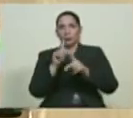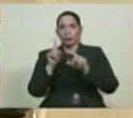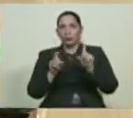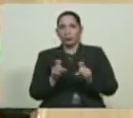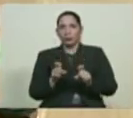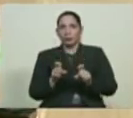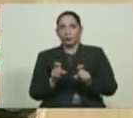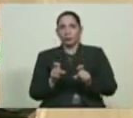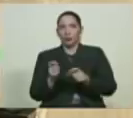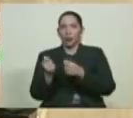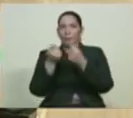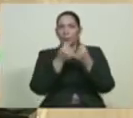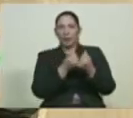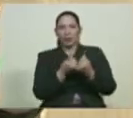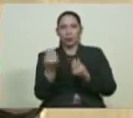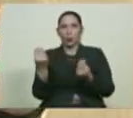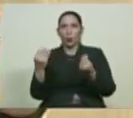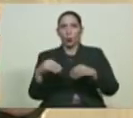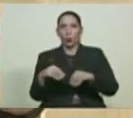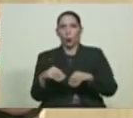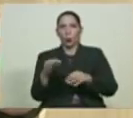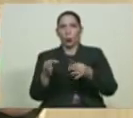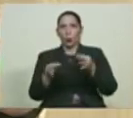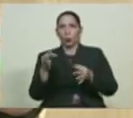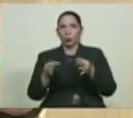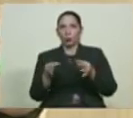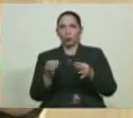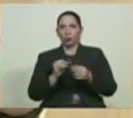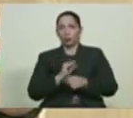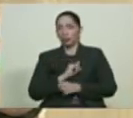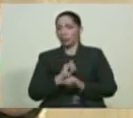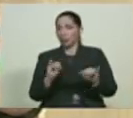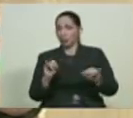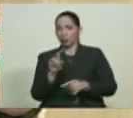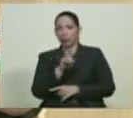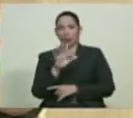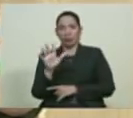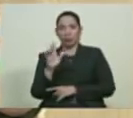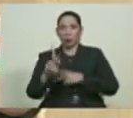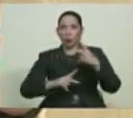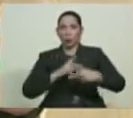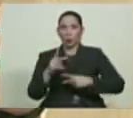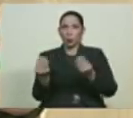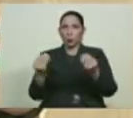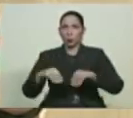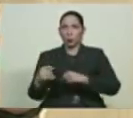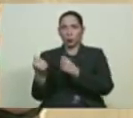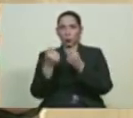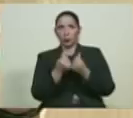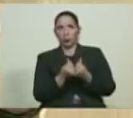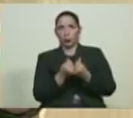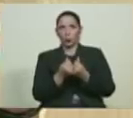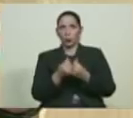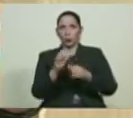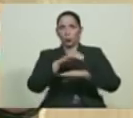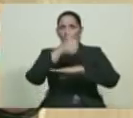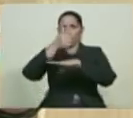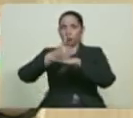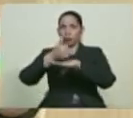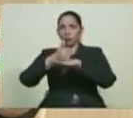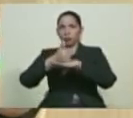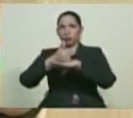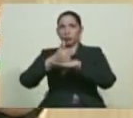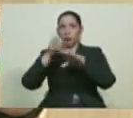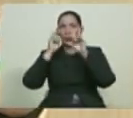a lo que fueron los precios justos. 25 rubros, ya tienen lo que son los precios acordados. La SUNDE ha comenzado un proceso